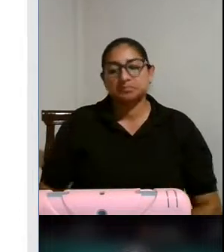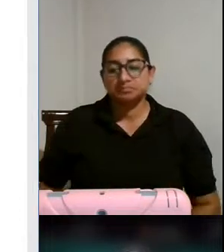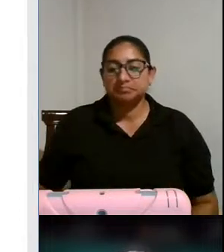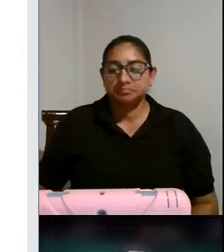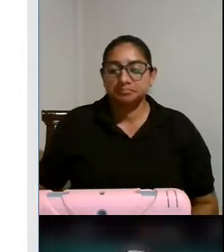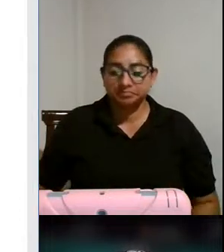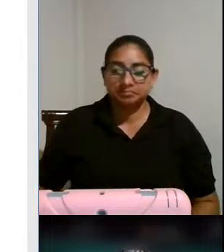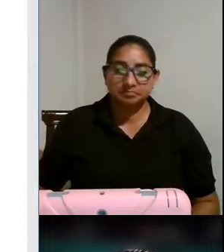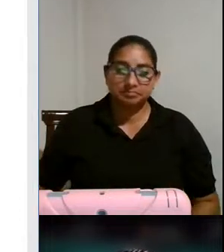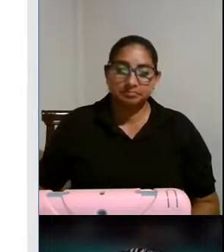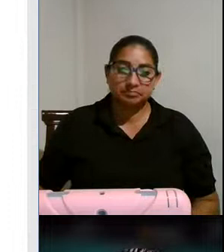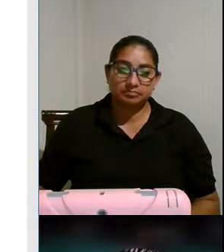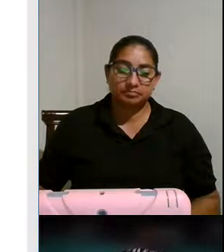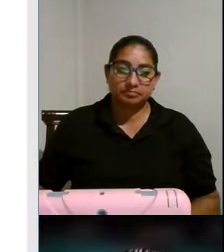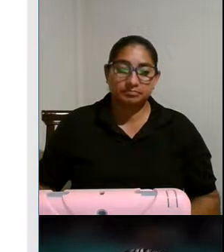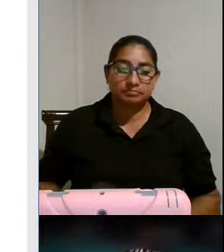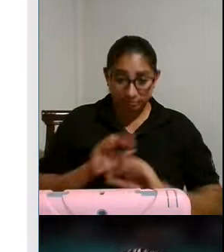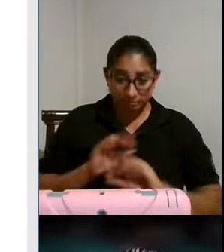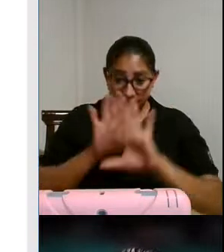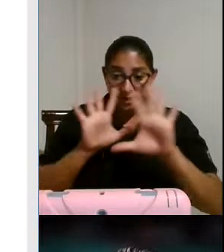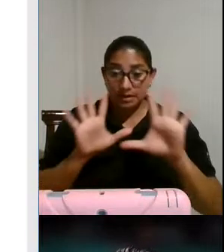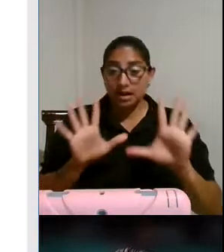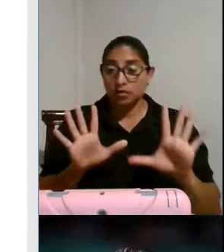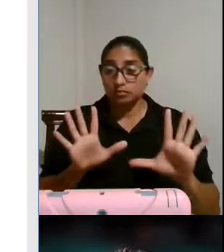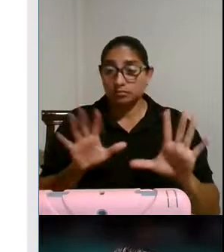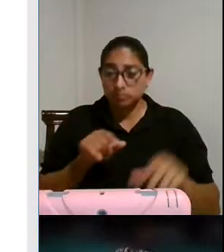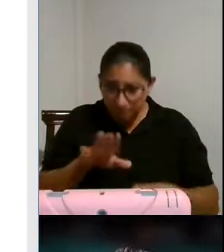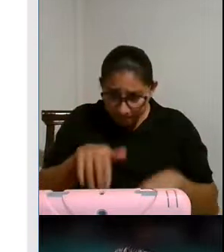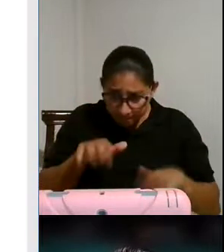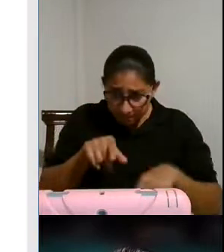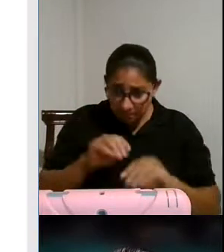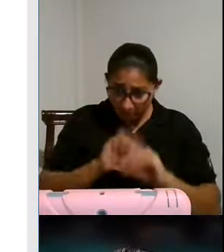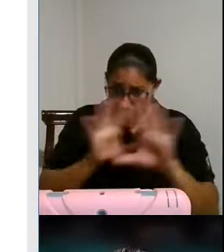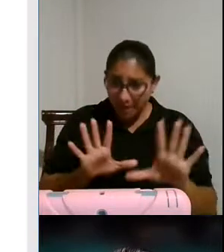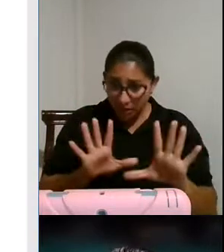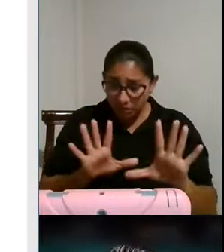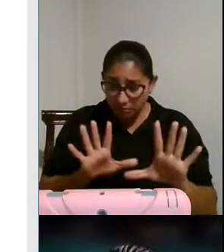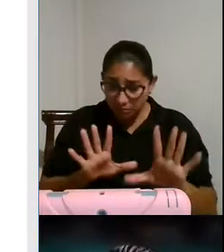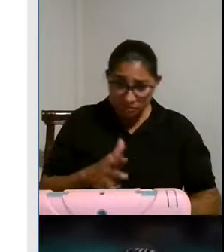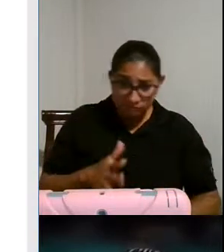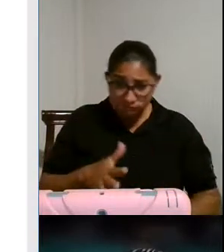No sé si estamos claros. ¿Alguna duda? Ahora sí estamos bien con ese ejercicio.